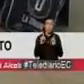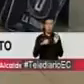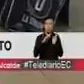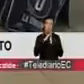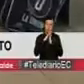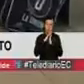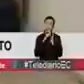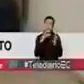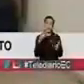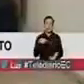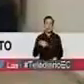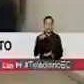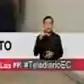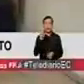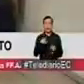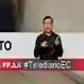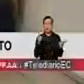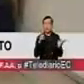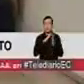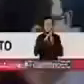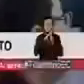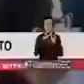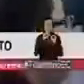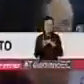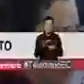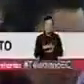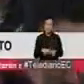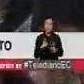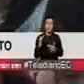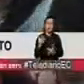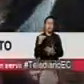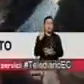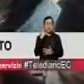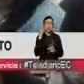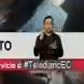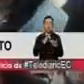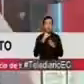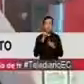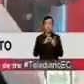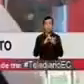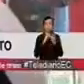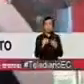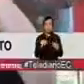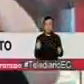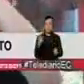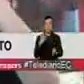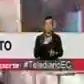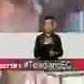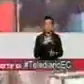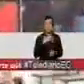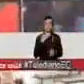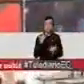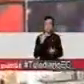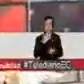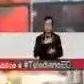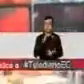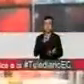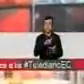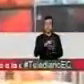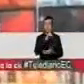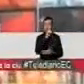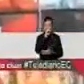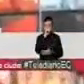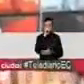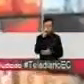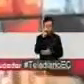piso con sus maletas. Muchos pasaron la noche aquí, en espera de que el problema se solucione. Yo tenía que llegar hoy, allá en Madrid.